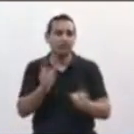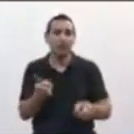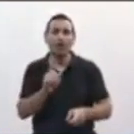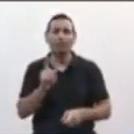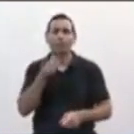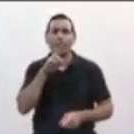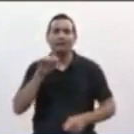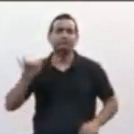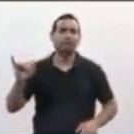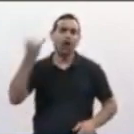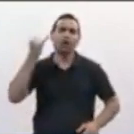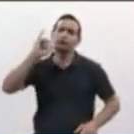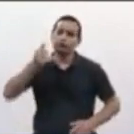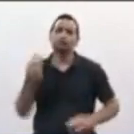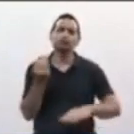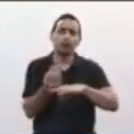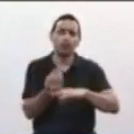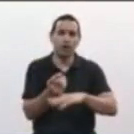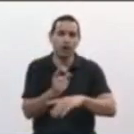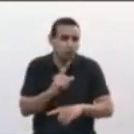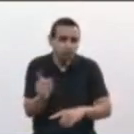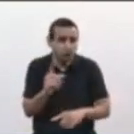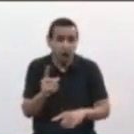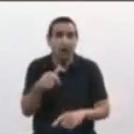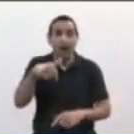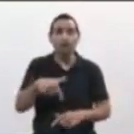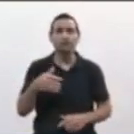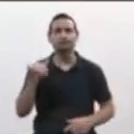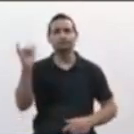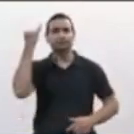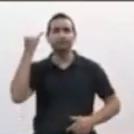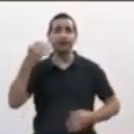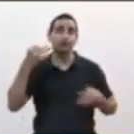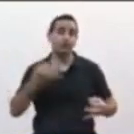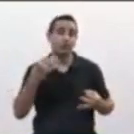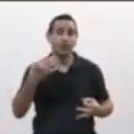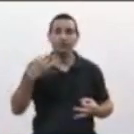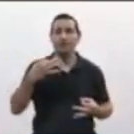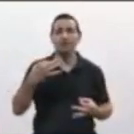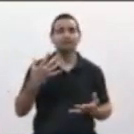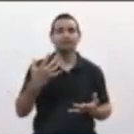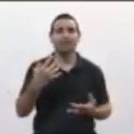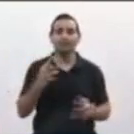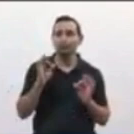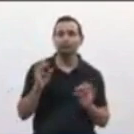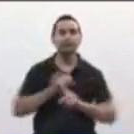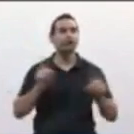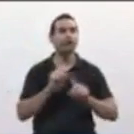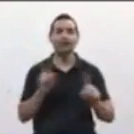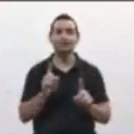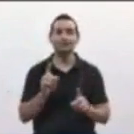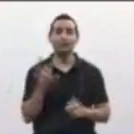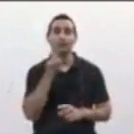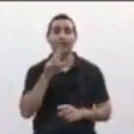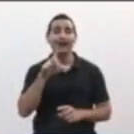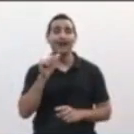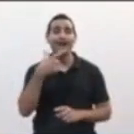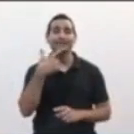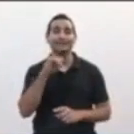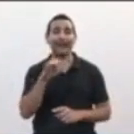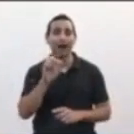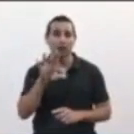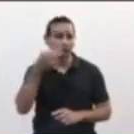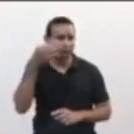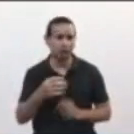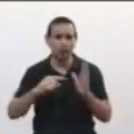excelente sin embargo hoy acá ser excelente es el sobre sobresaliente no basta la doctora lázaro tiene mejor